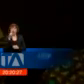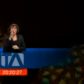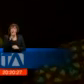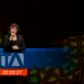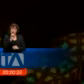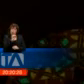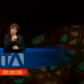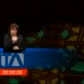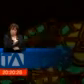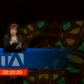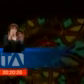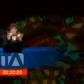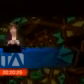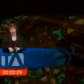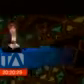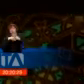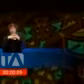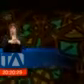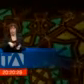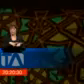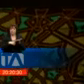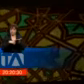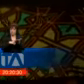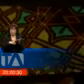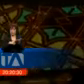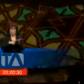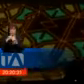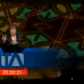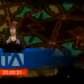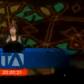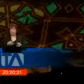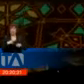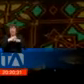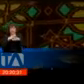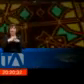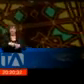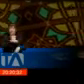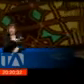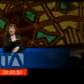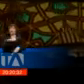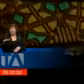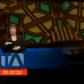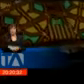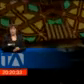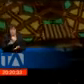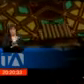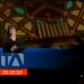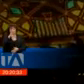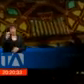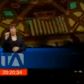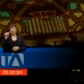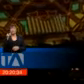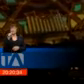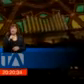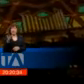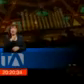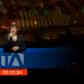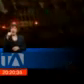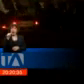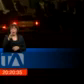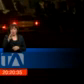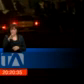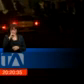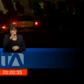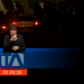evento Revive el Milagro, organizado por los ex alumnos del Colegio San Gabriel de la capital. Se trata de un mapping sobre la